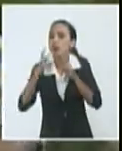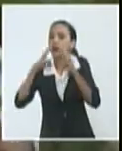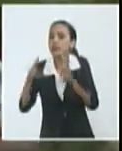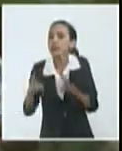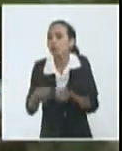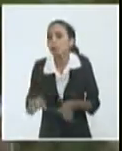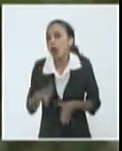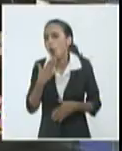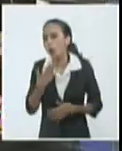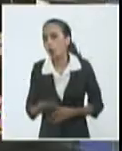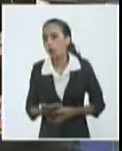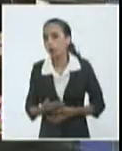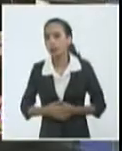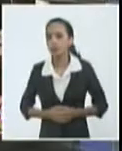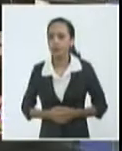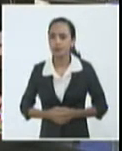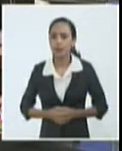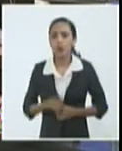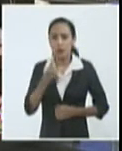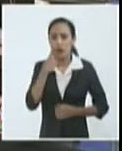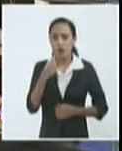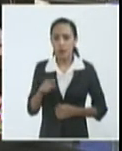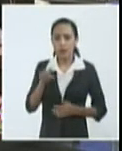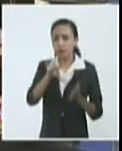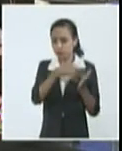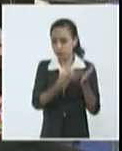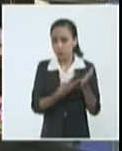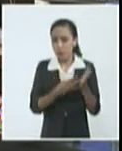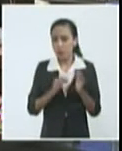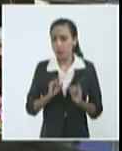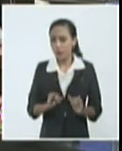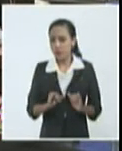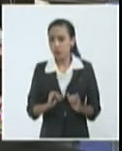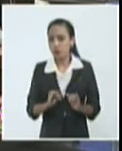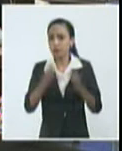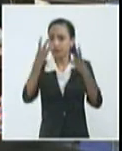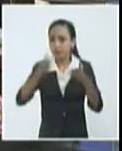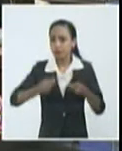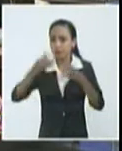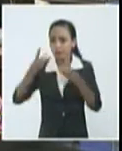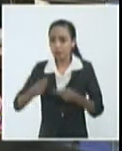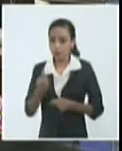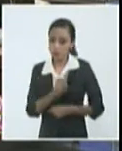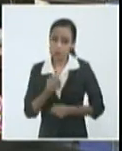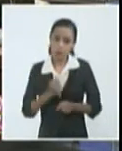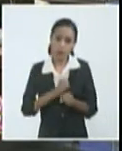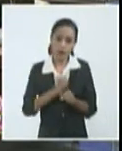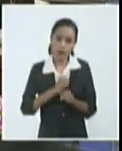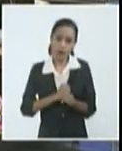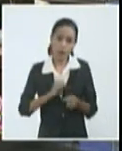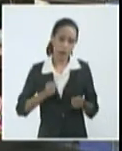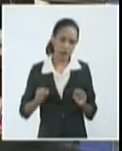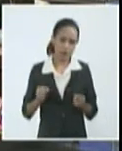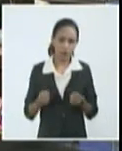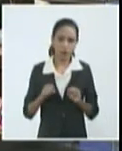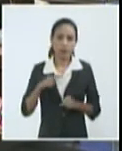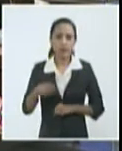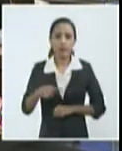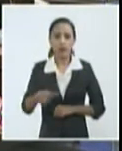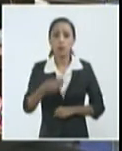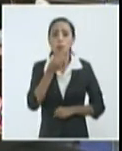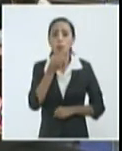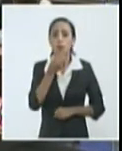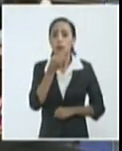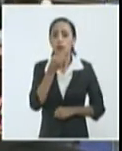algunas gráficas que forman parte del tablero de control con el que trabajamos, en el que nos auxiliamos diariamente para poder desarrollar la